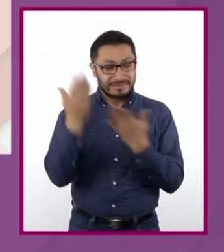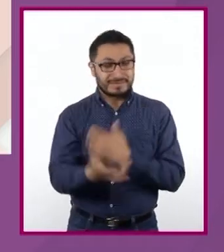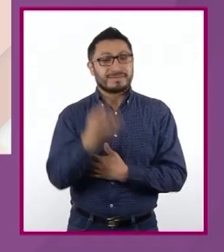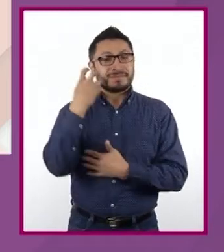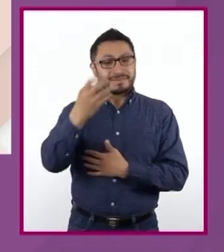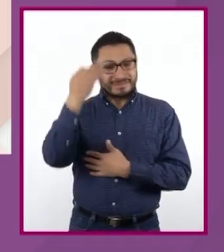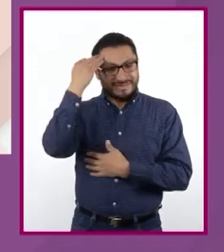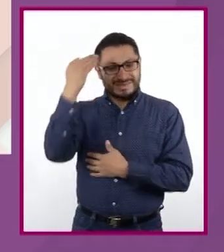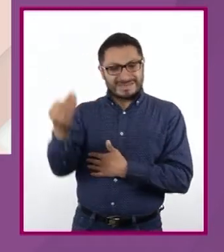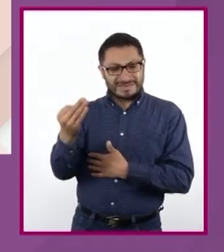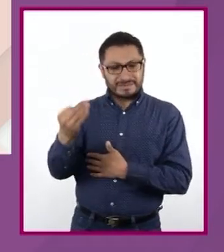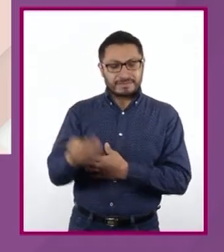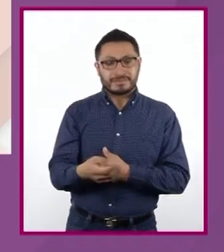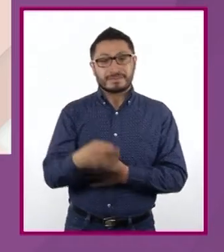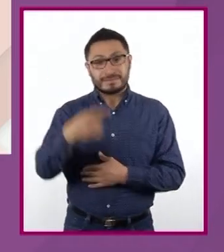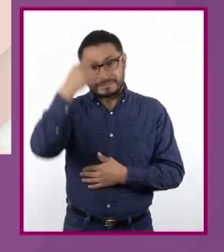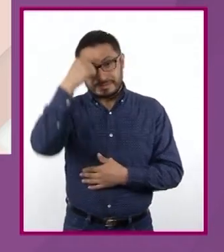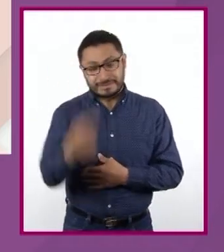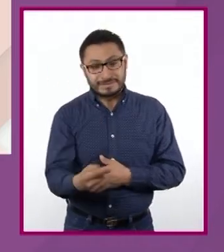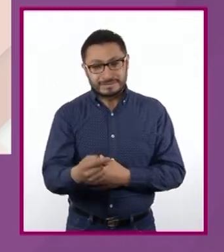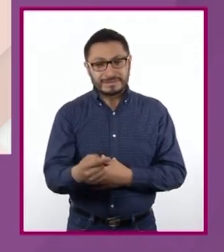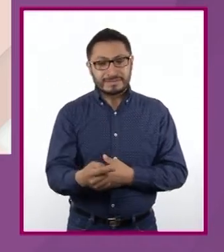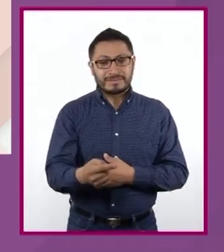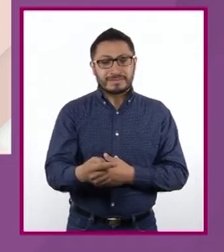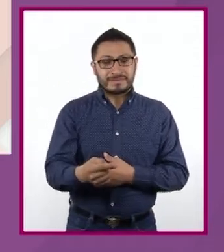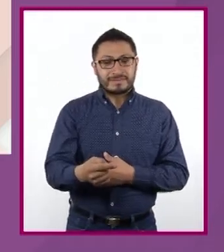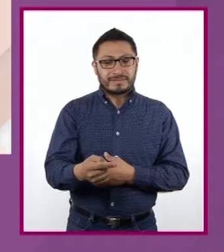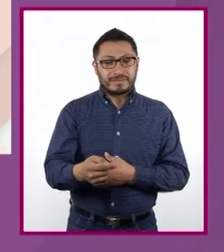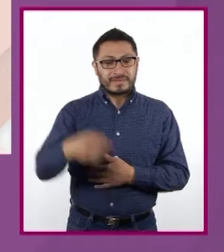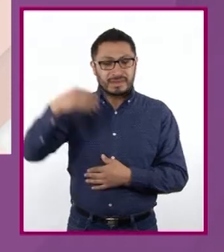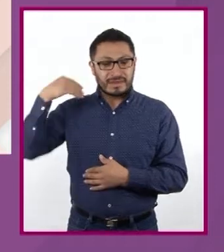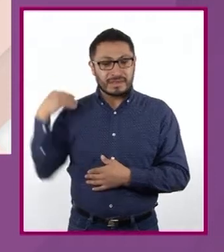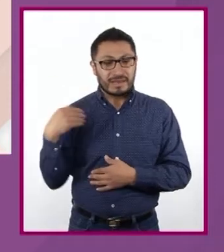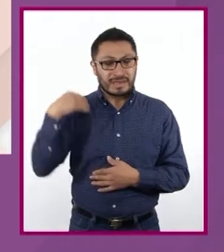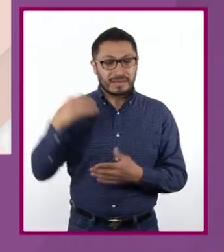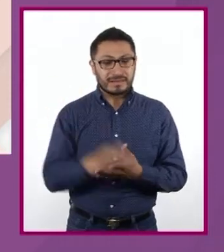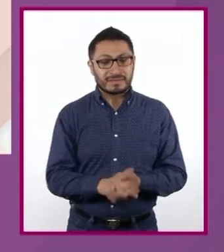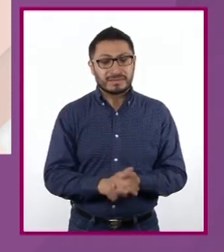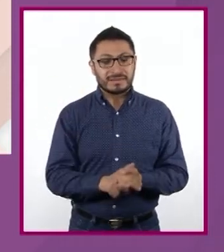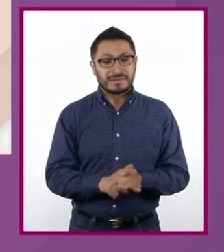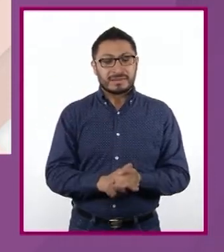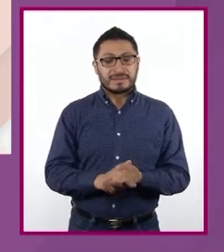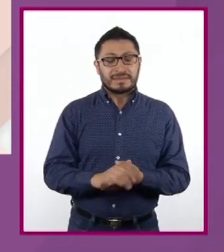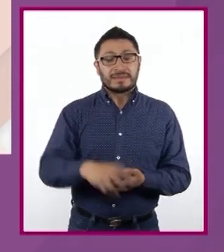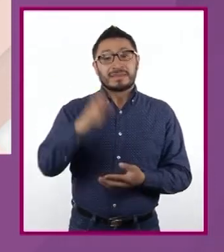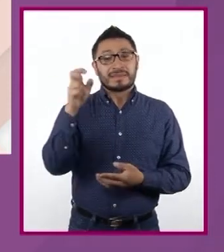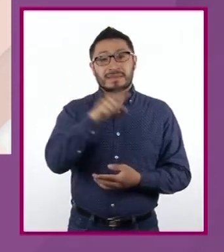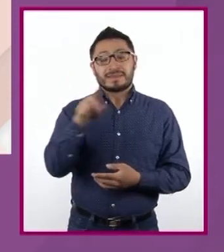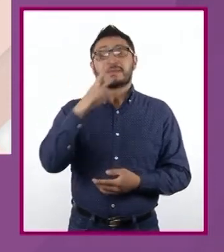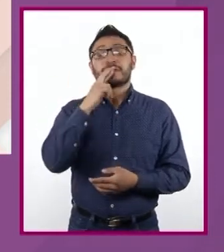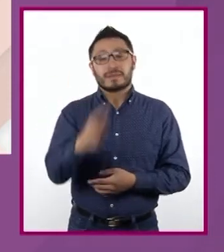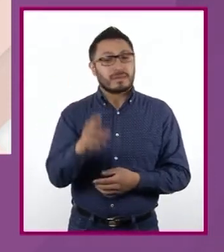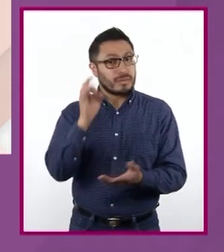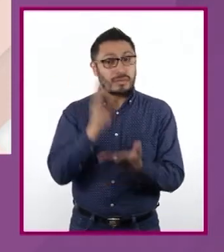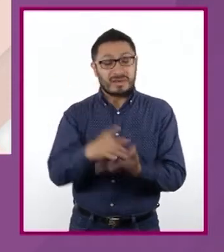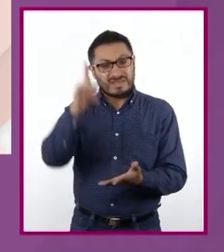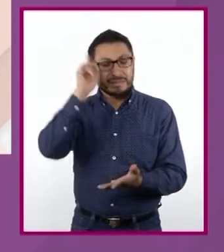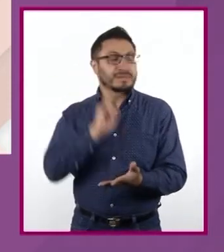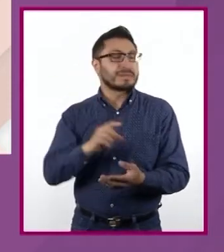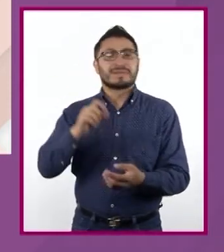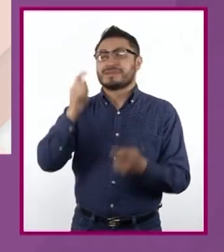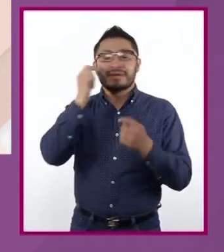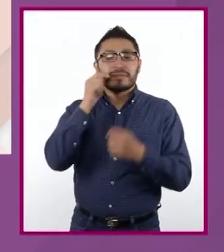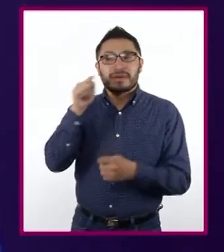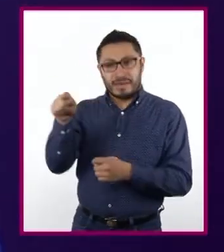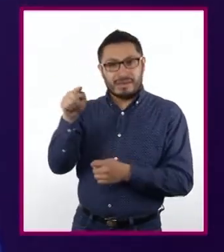esos tiempos para ser modisto, y estos le respondieron que eso era para mujeres. Aún así, él lo